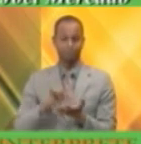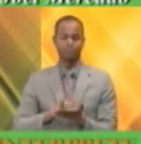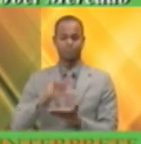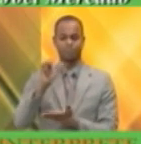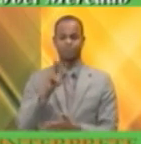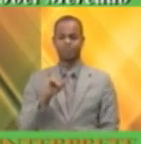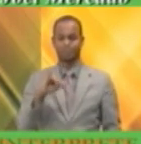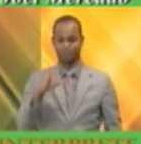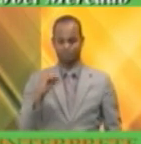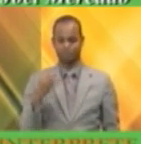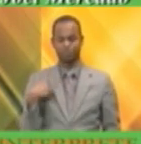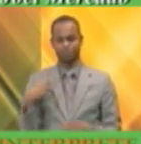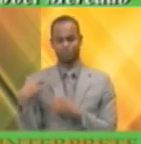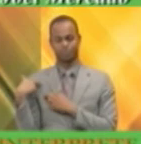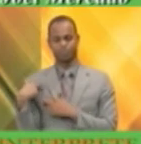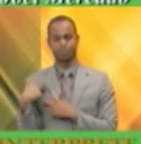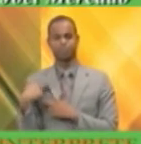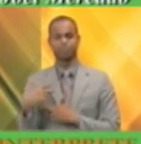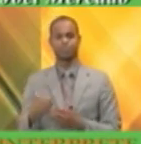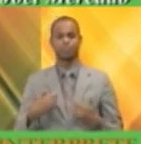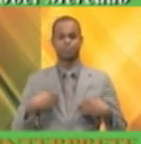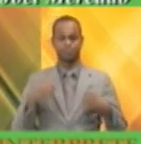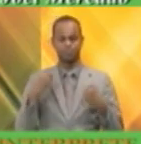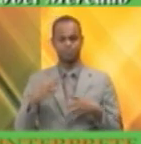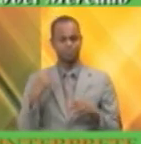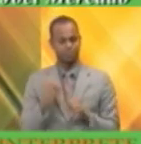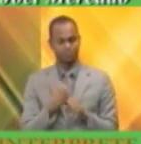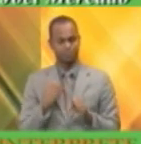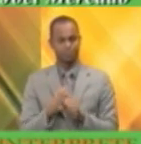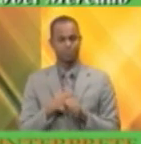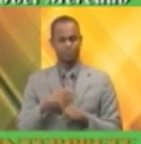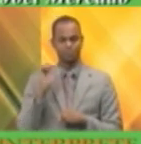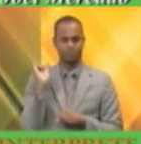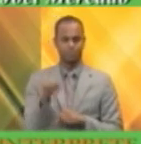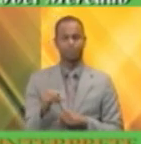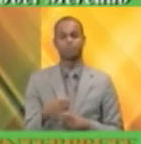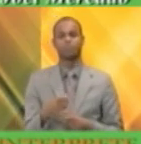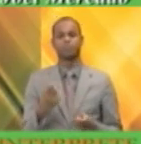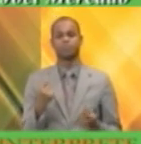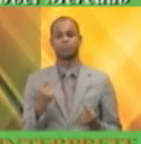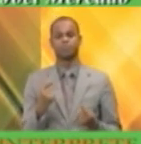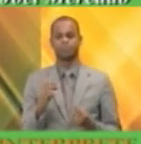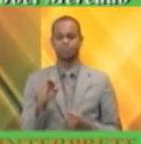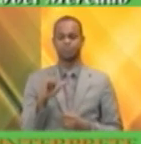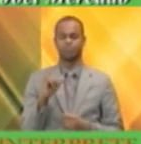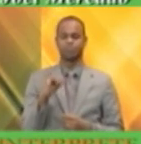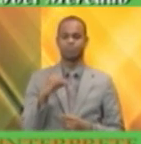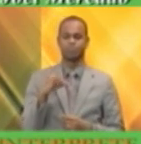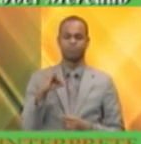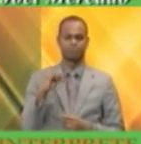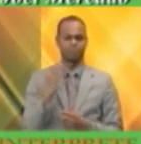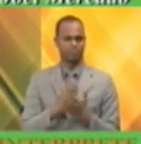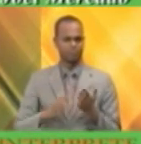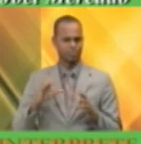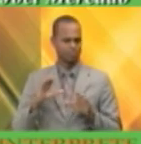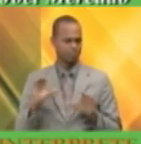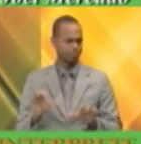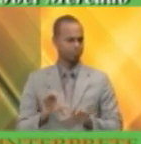a Río. Tenemos bastante trabajo en ese sentido. Ya Eladio le ha dicho gran parte de lo que